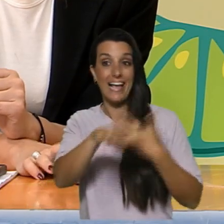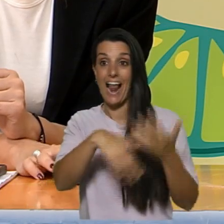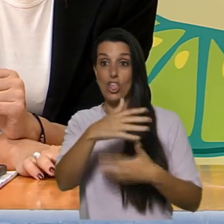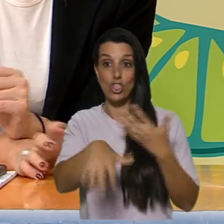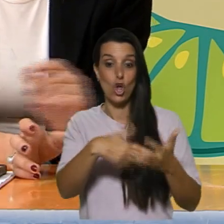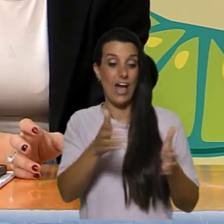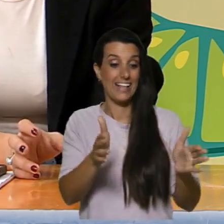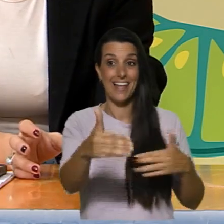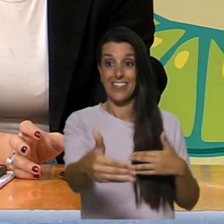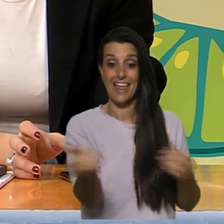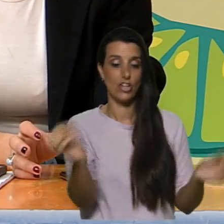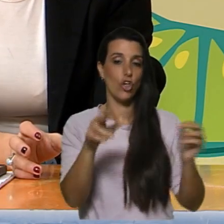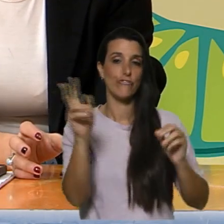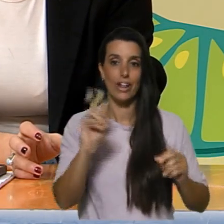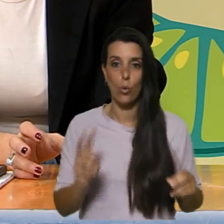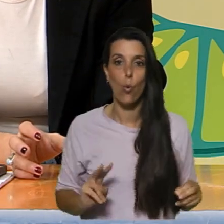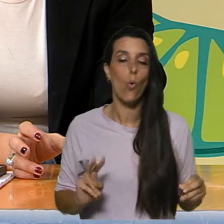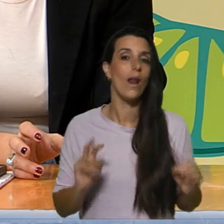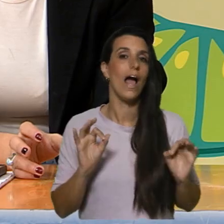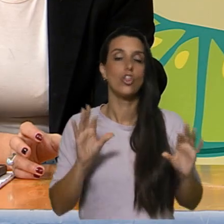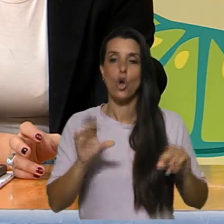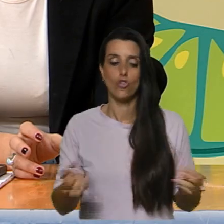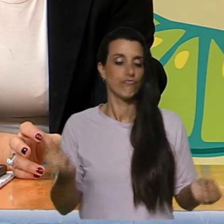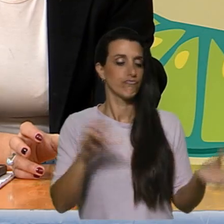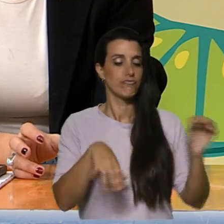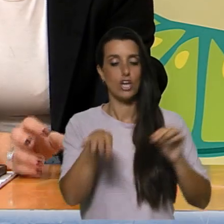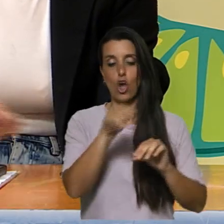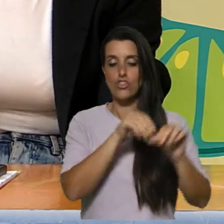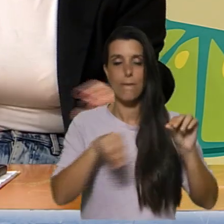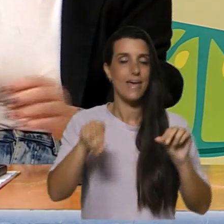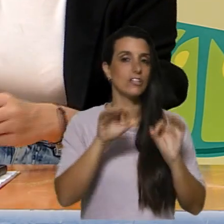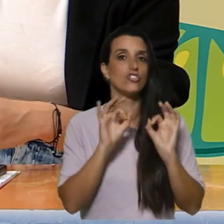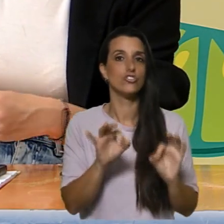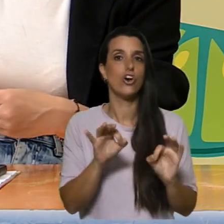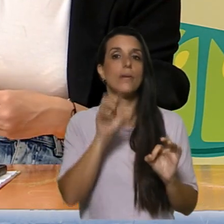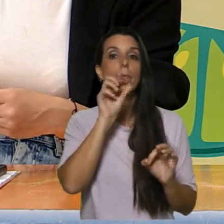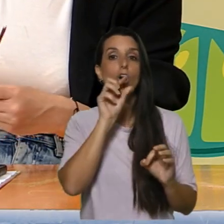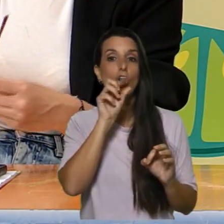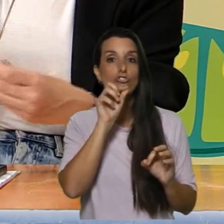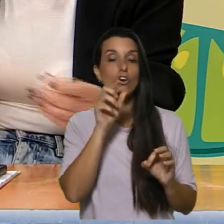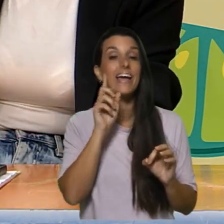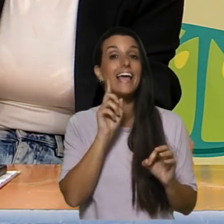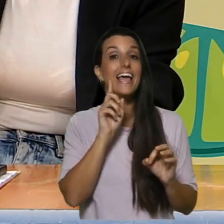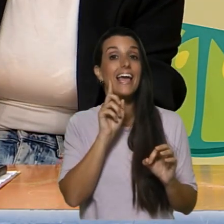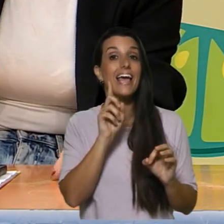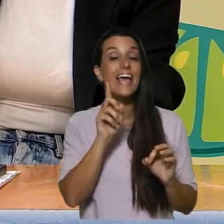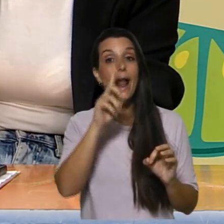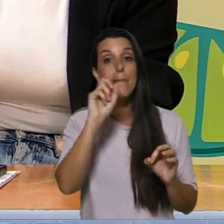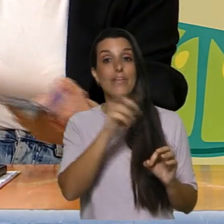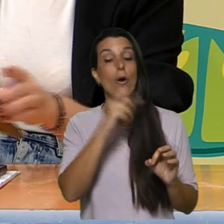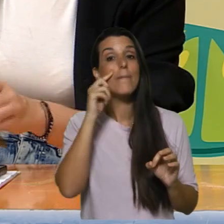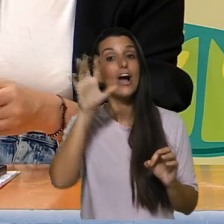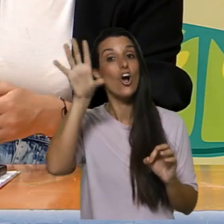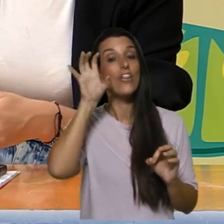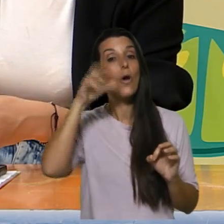¿sí?, estas maravillosas verduras, ese cuadro, ¿verdad?, y condimentos, ¿sí?, sobre las pechugas de pollo? Enseguida me hizo acordar a